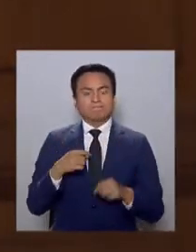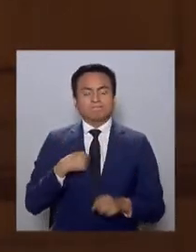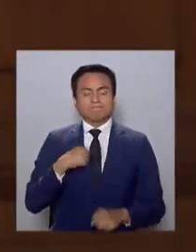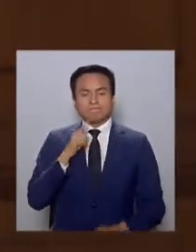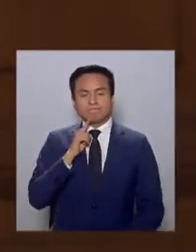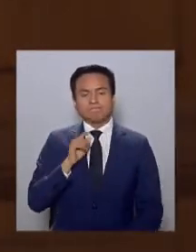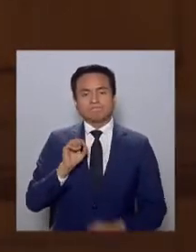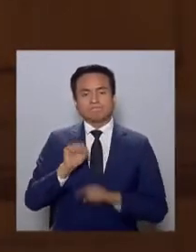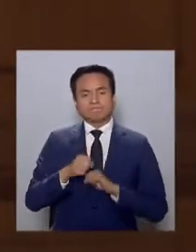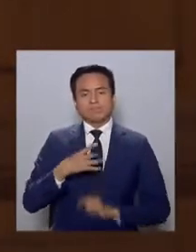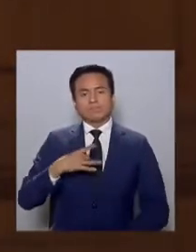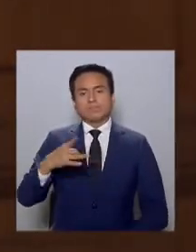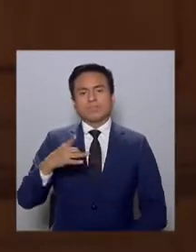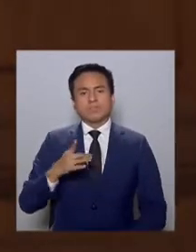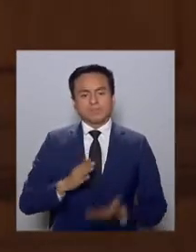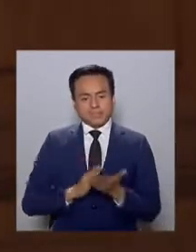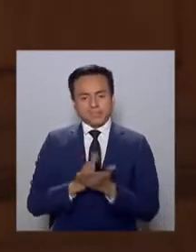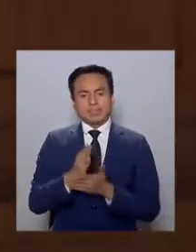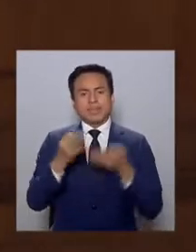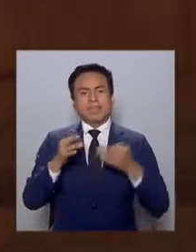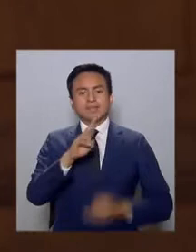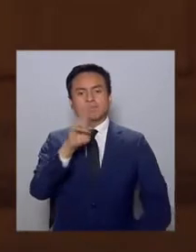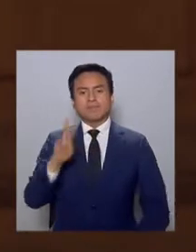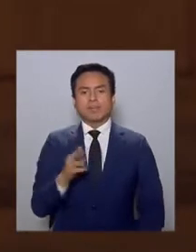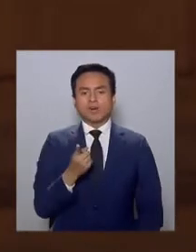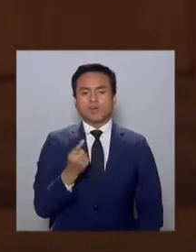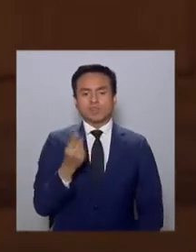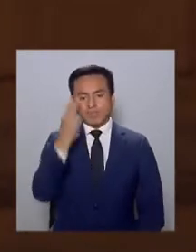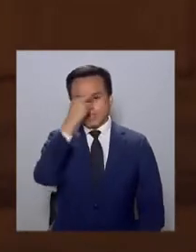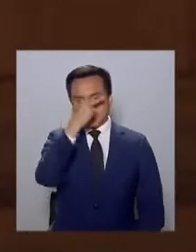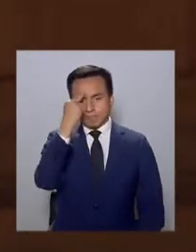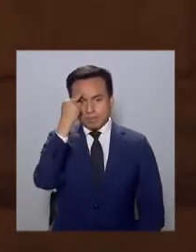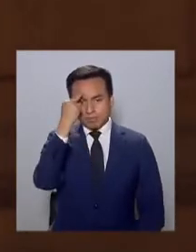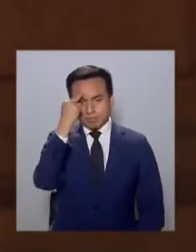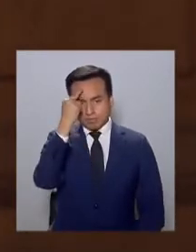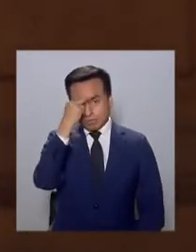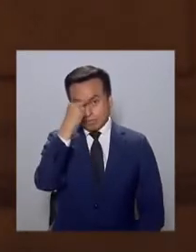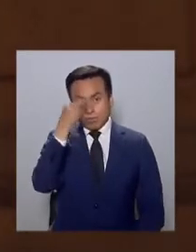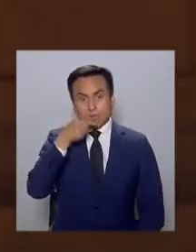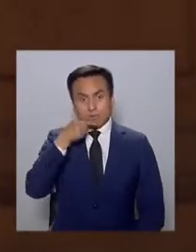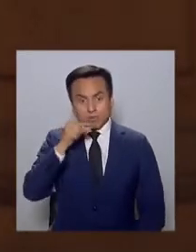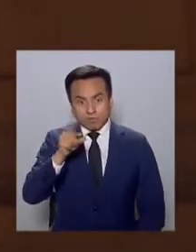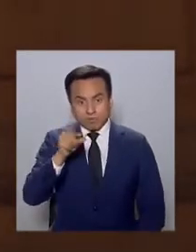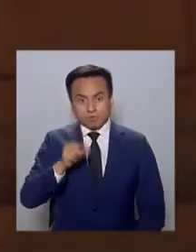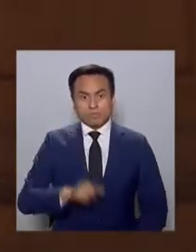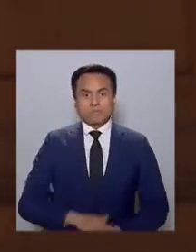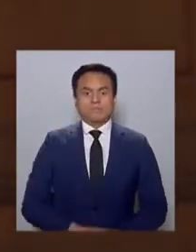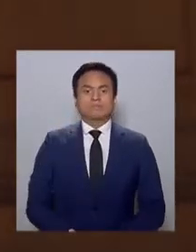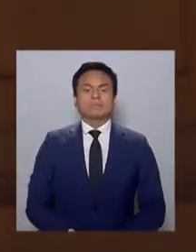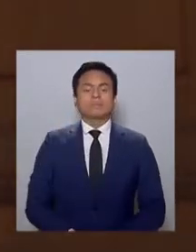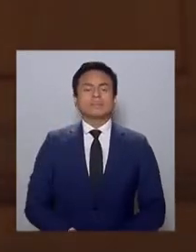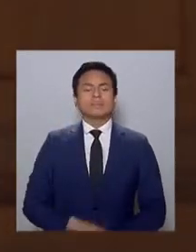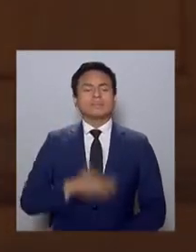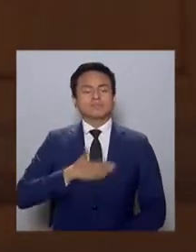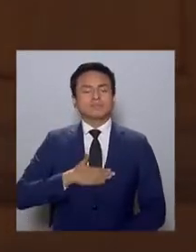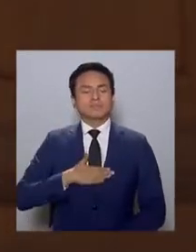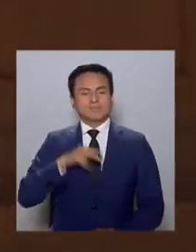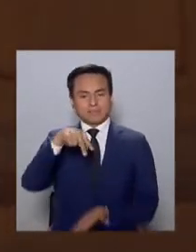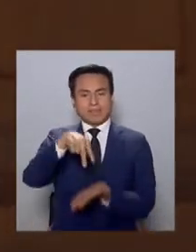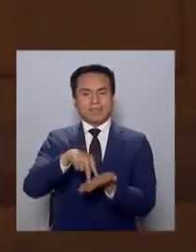tenga el honor de asumir la presidencia de la República el 11 de marzo próximo. Y quisimos hacerlo